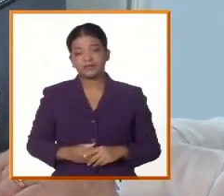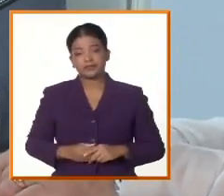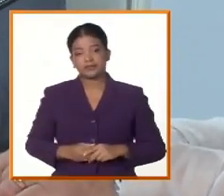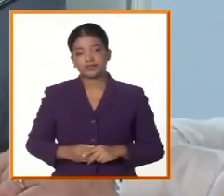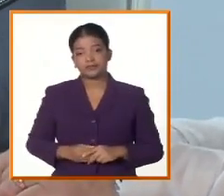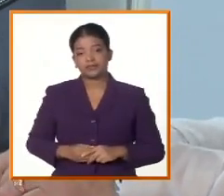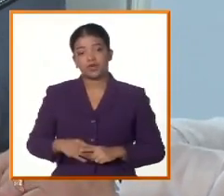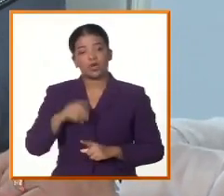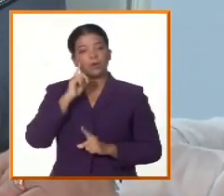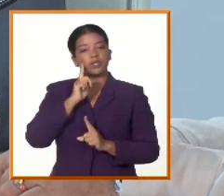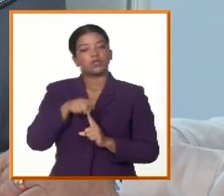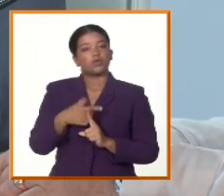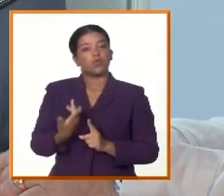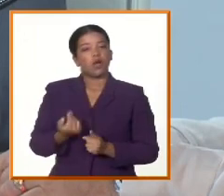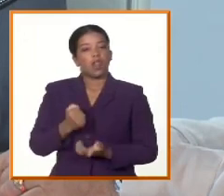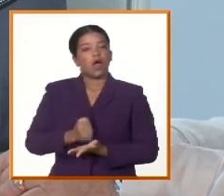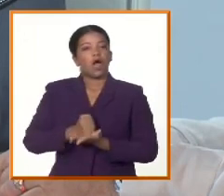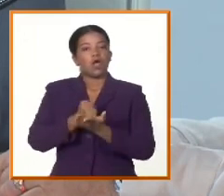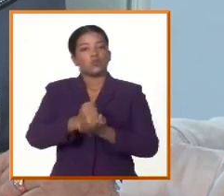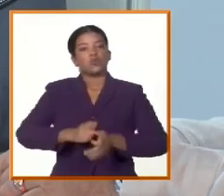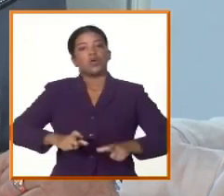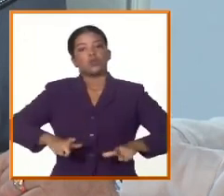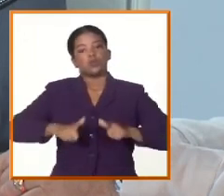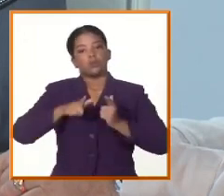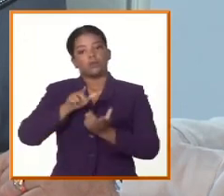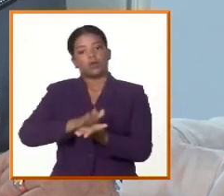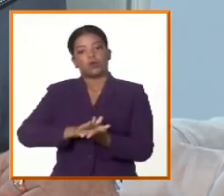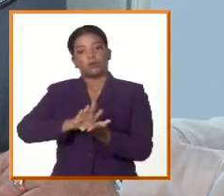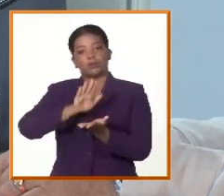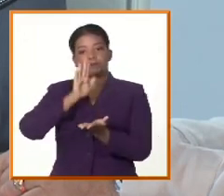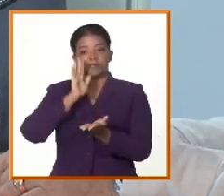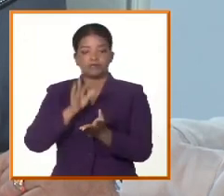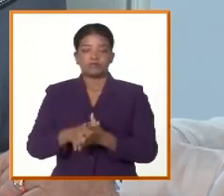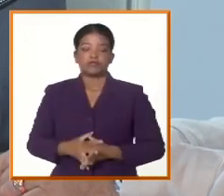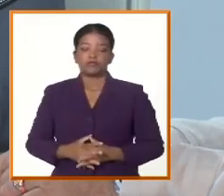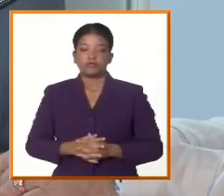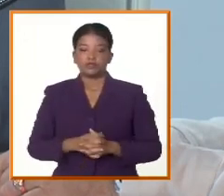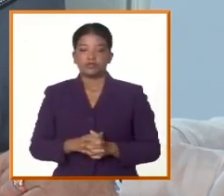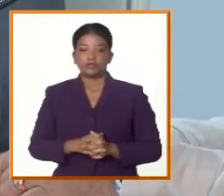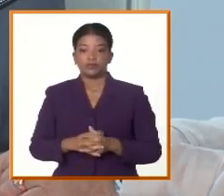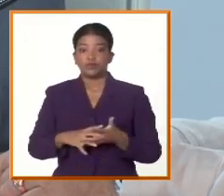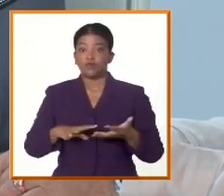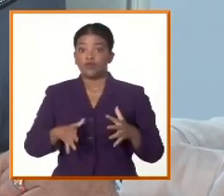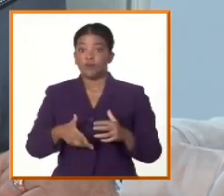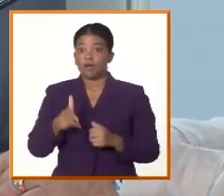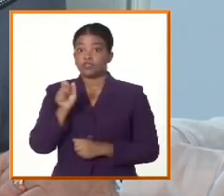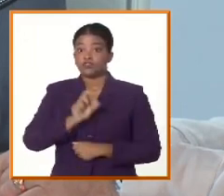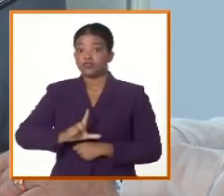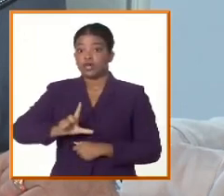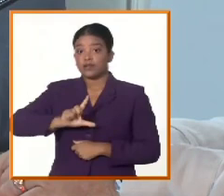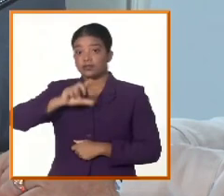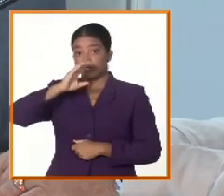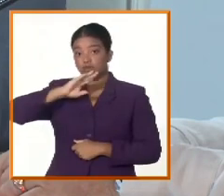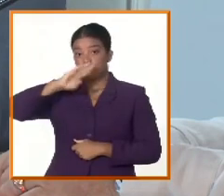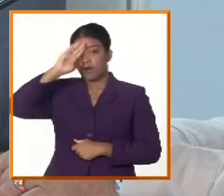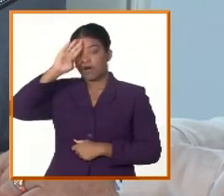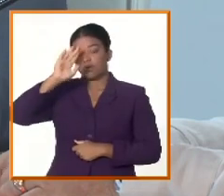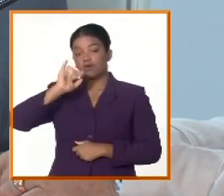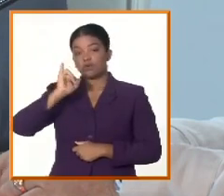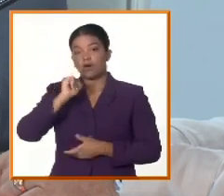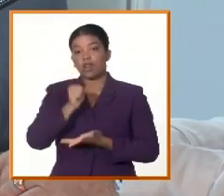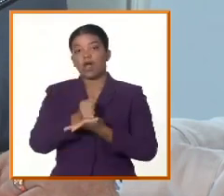al compromiso que hemos hecho las actuales generaciones de cubanos de construir un modelo socialista cubano para para la futuras